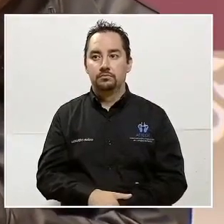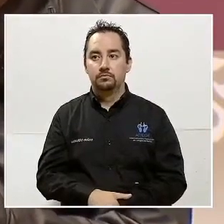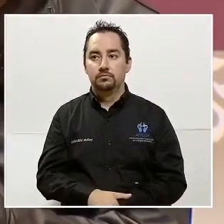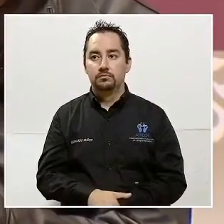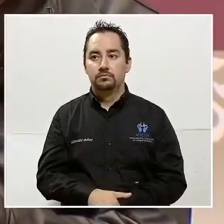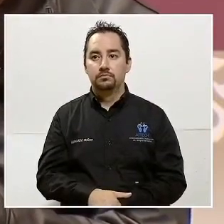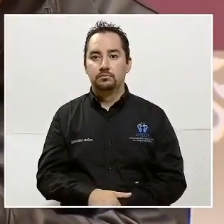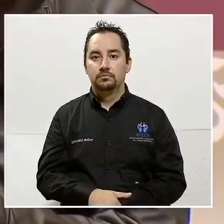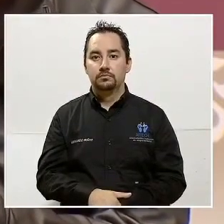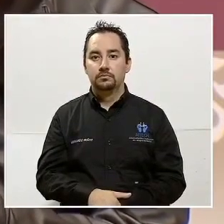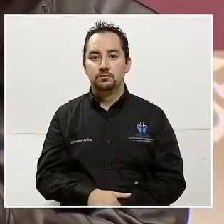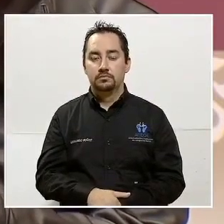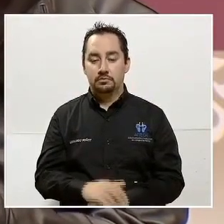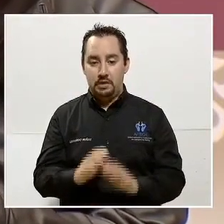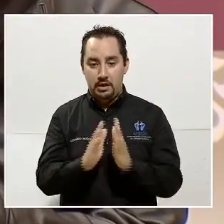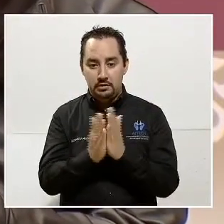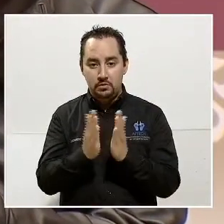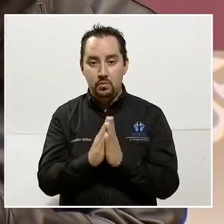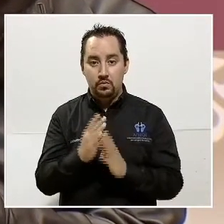General de la Nación.